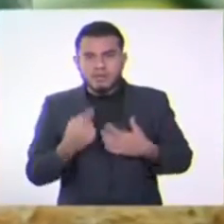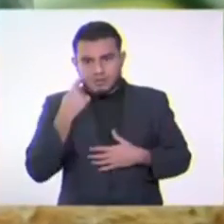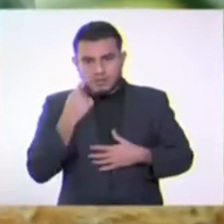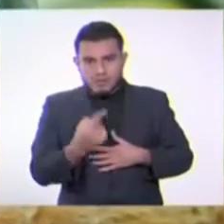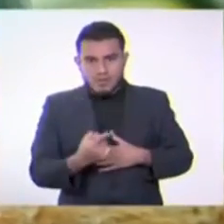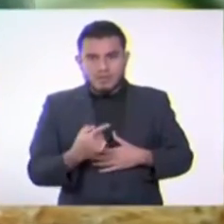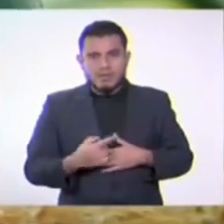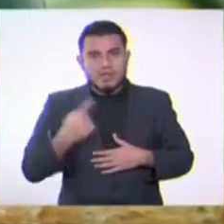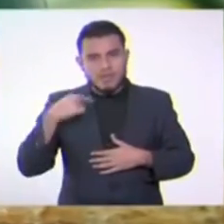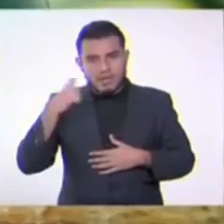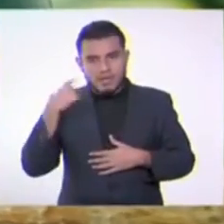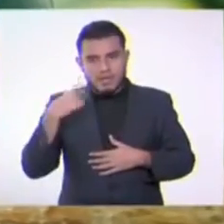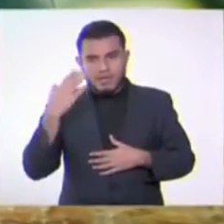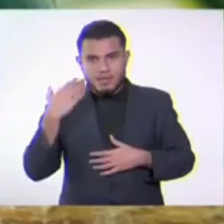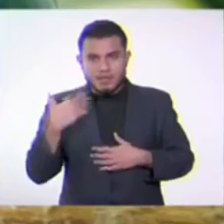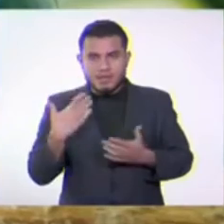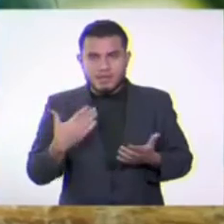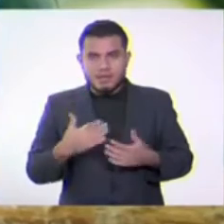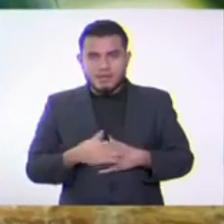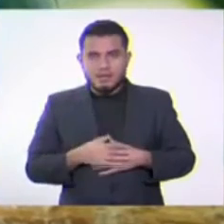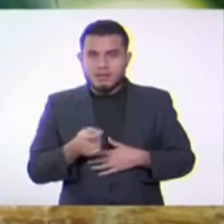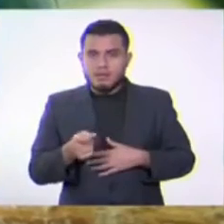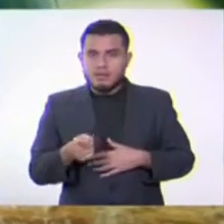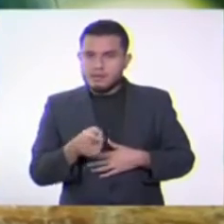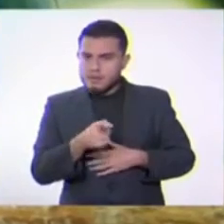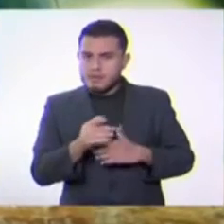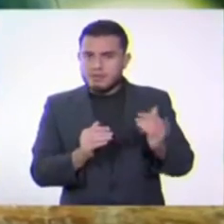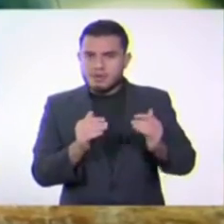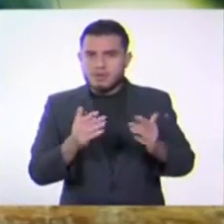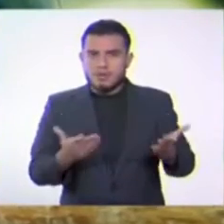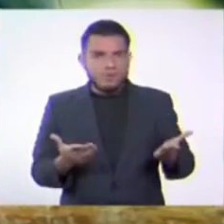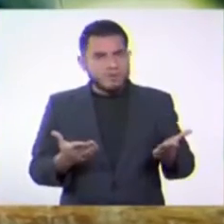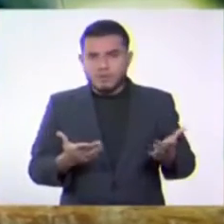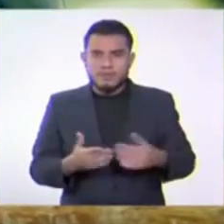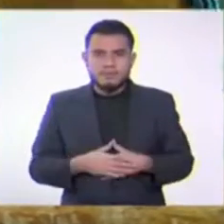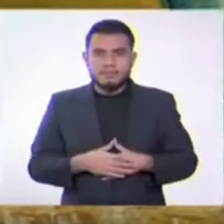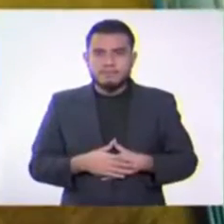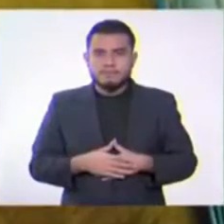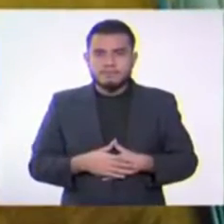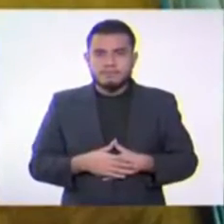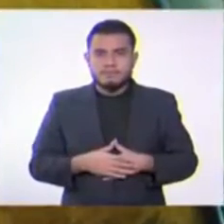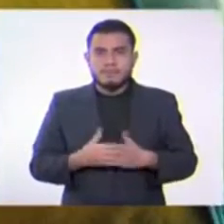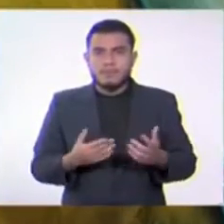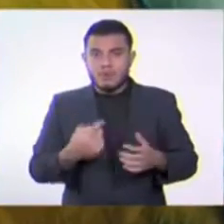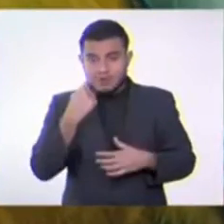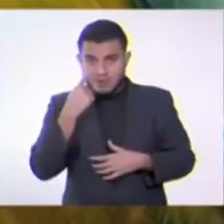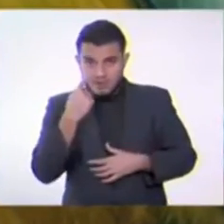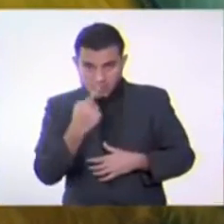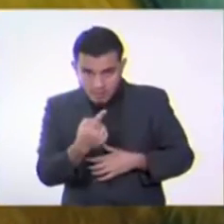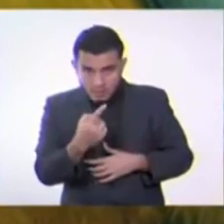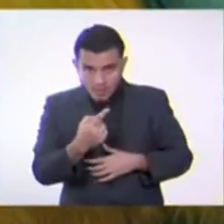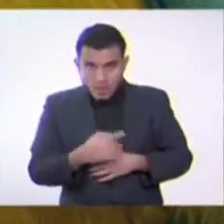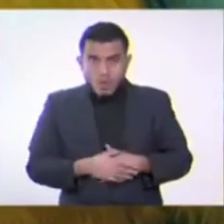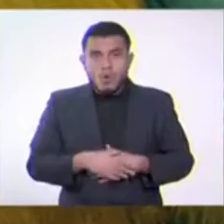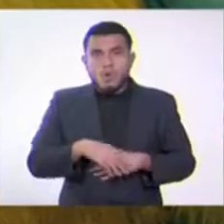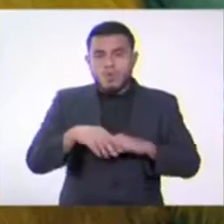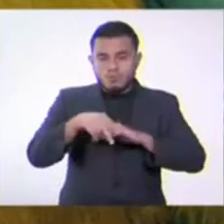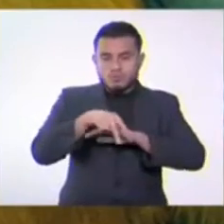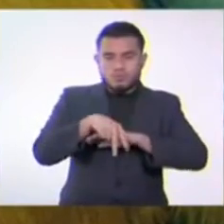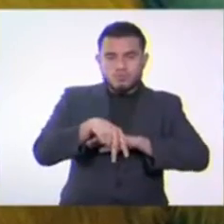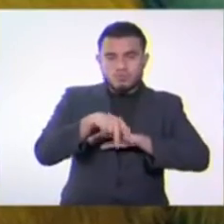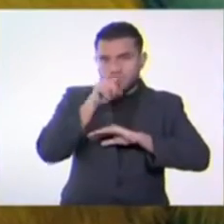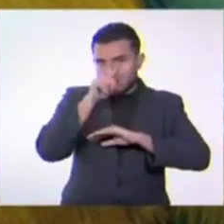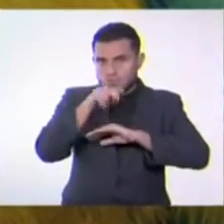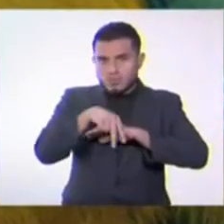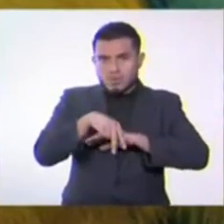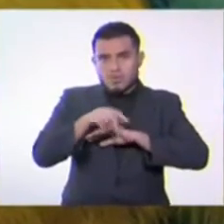él o ella? ¿Qué crees? ¿Son iguales o no? Al principio observamos un torobos y luego